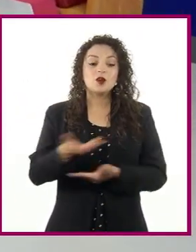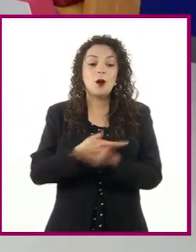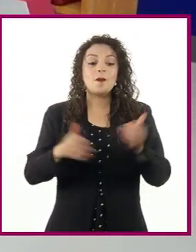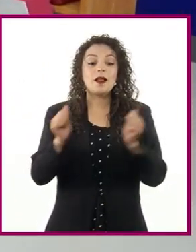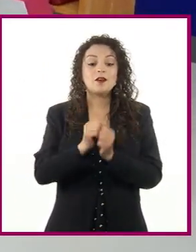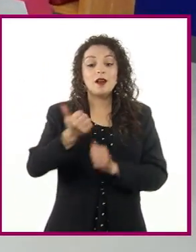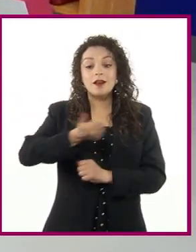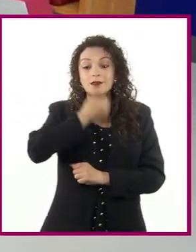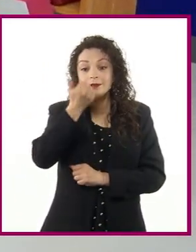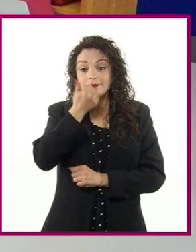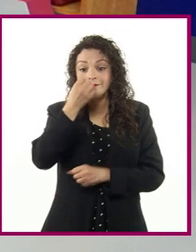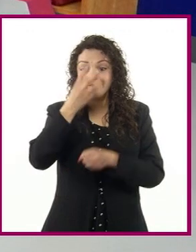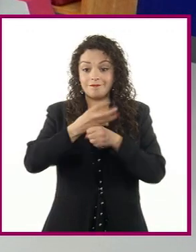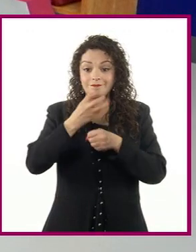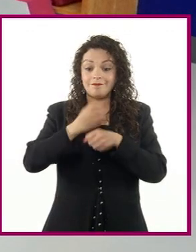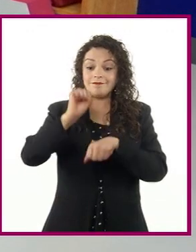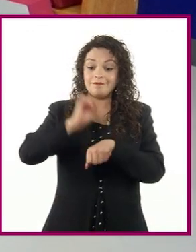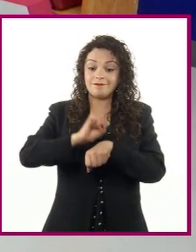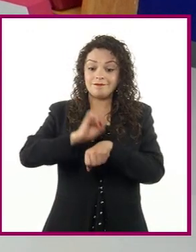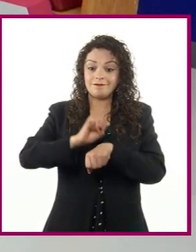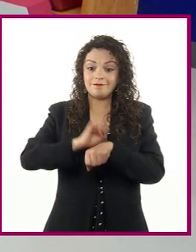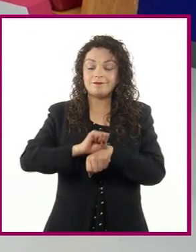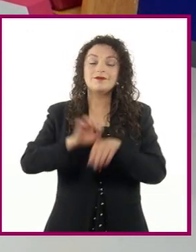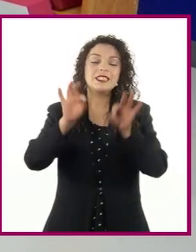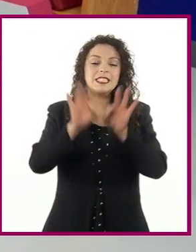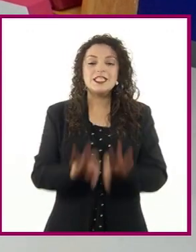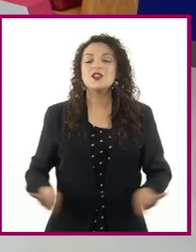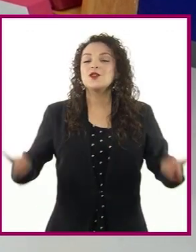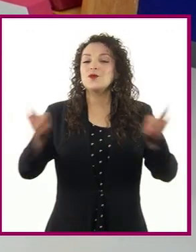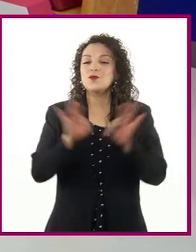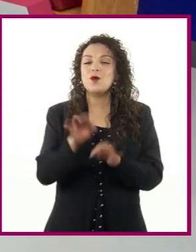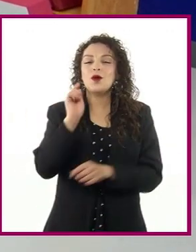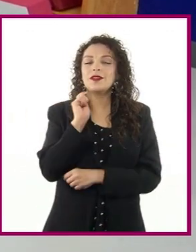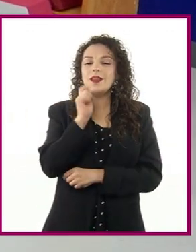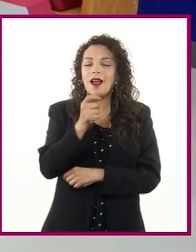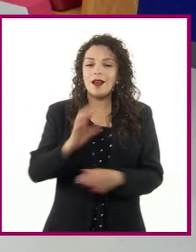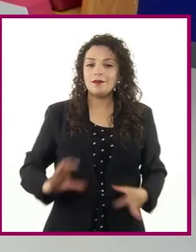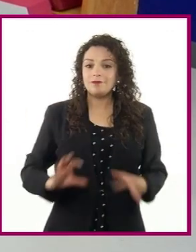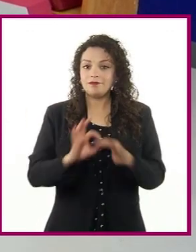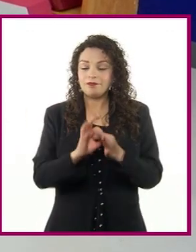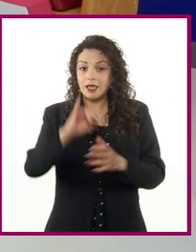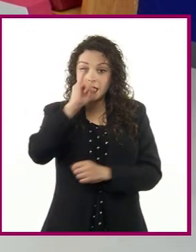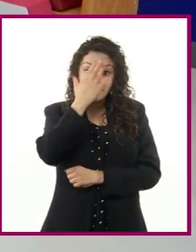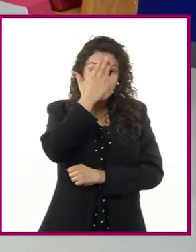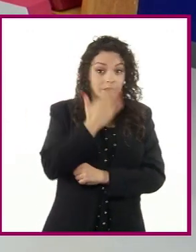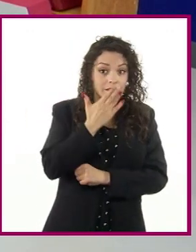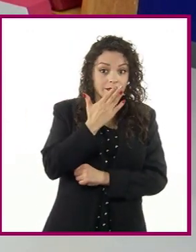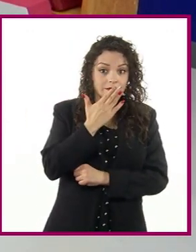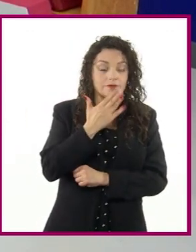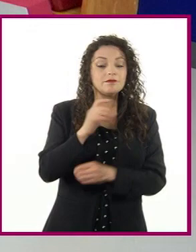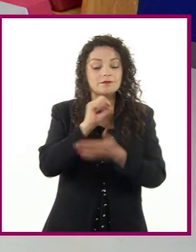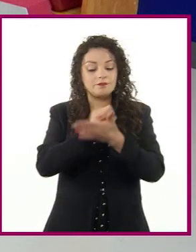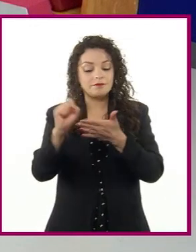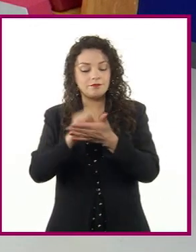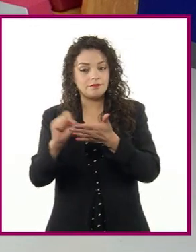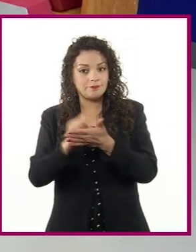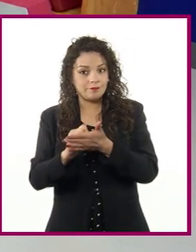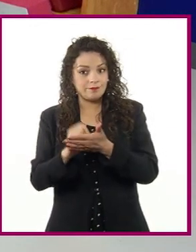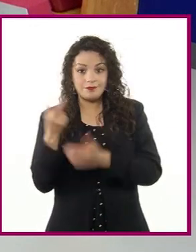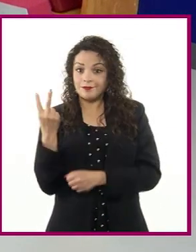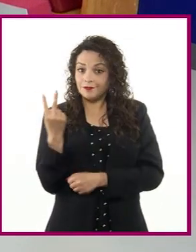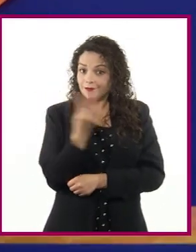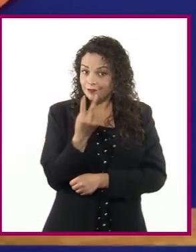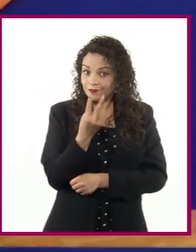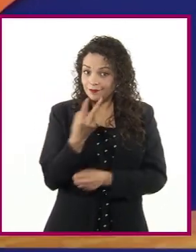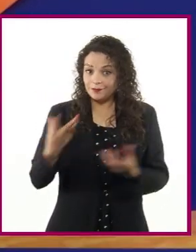alumnas y alumnos de tercer grado de secundaria la importancia que tiene la relación entre imagen y texto. Así que te